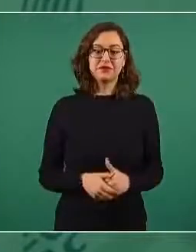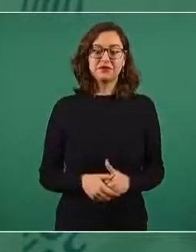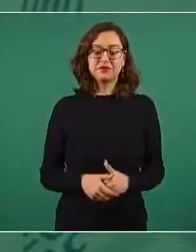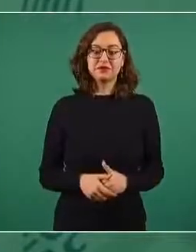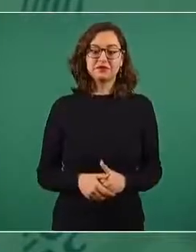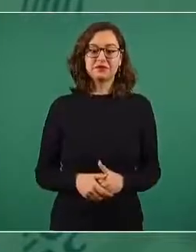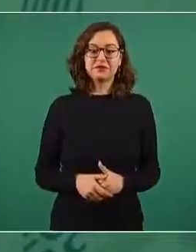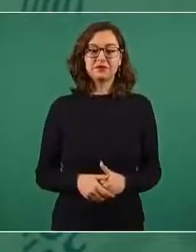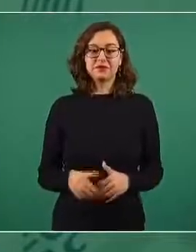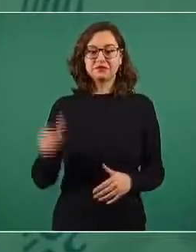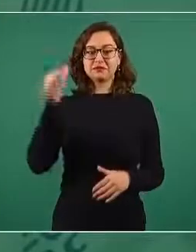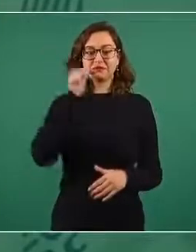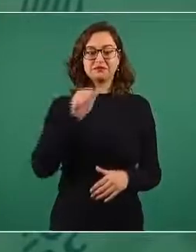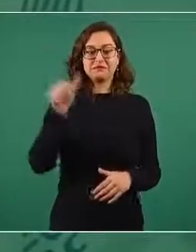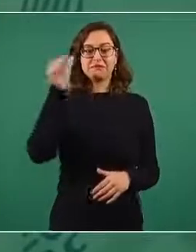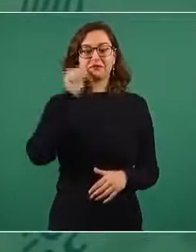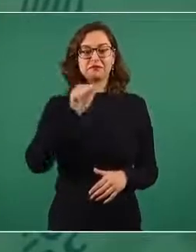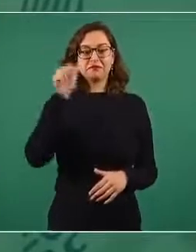hay siempre, ¿no?,